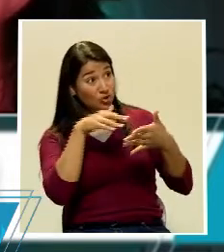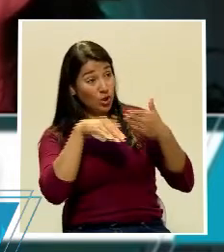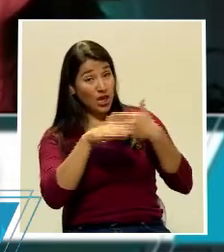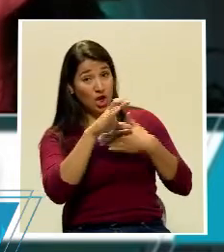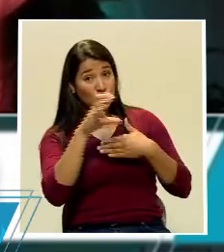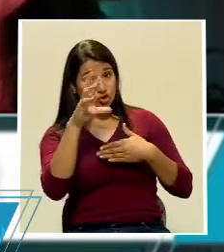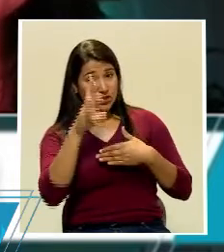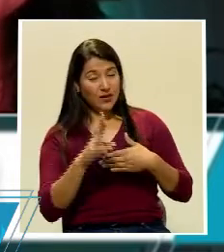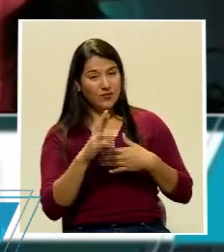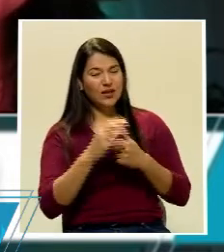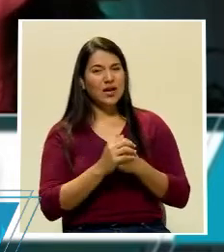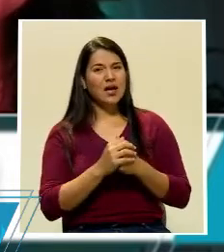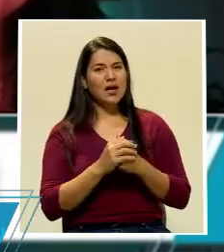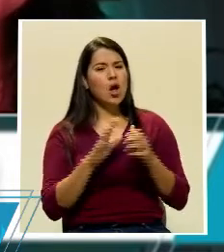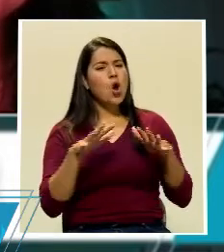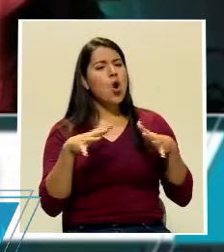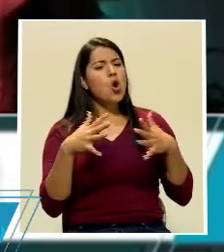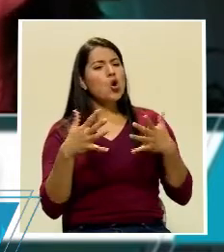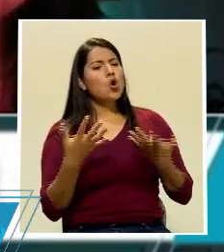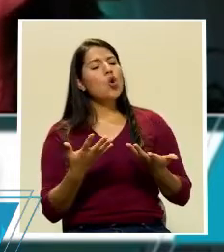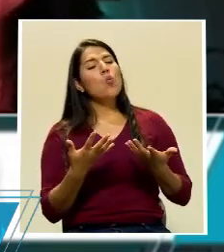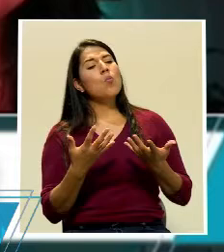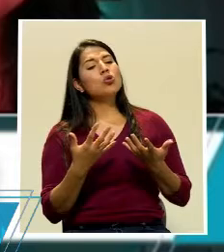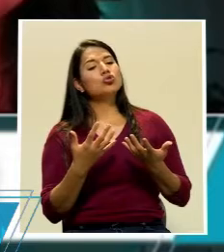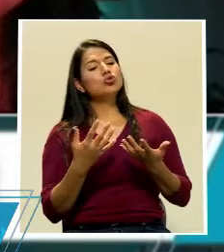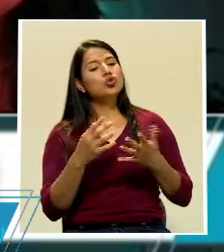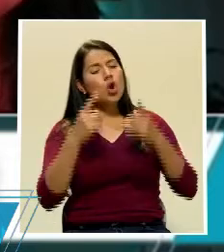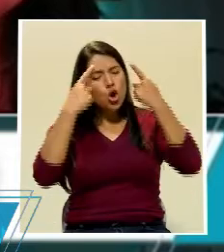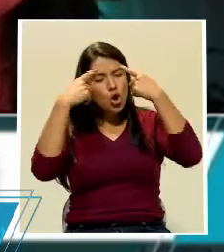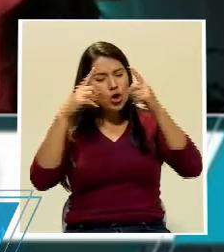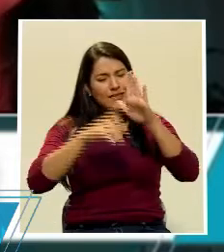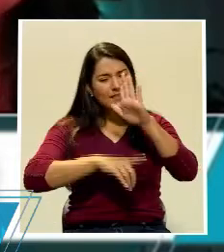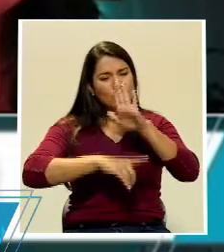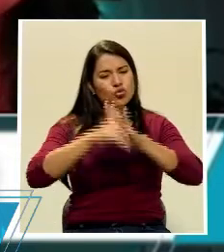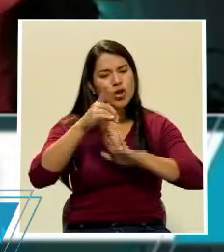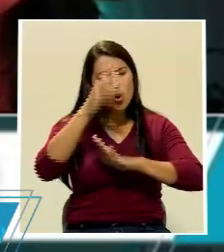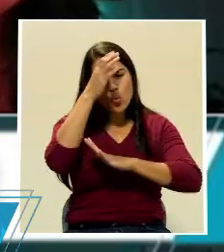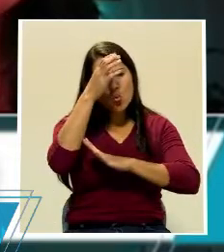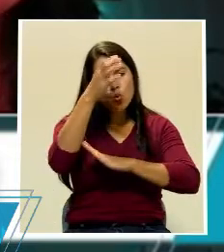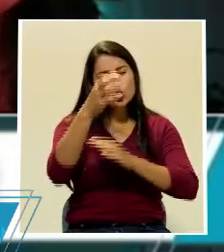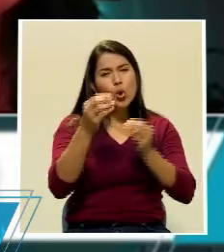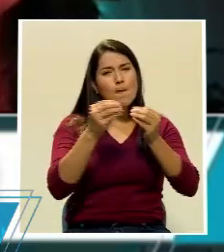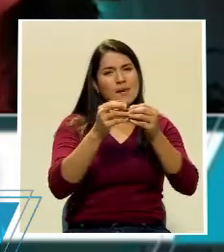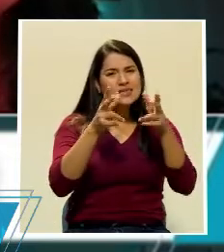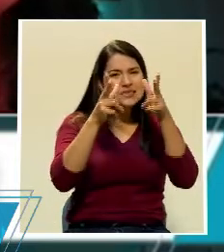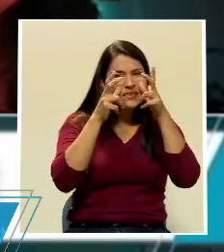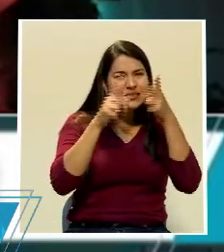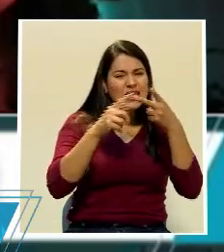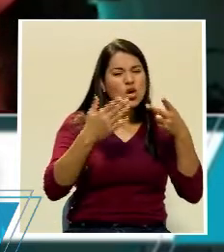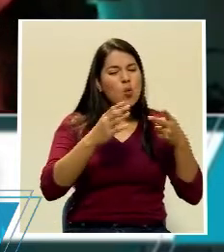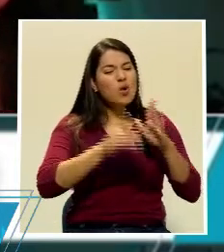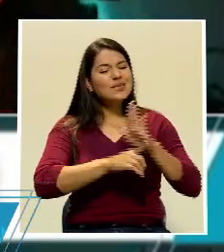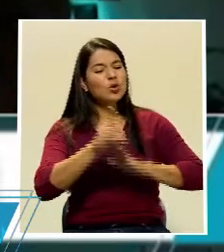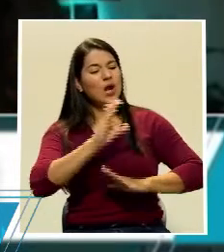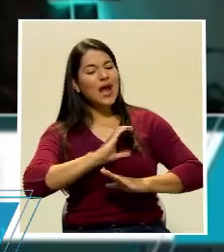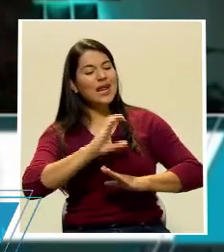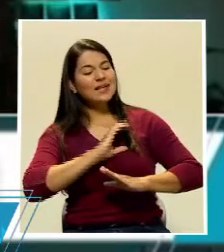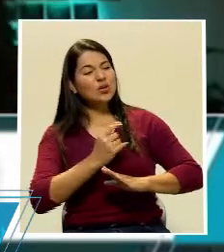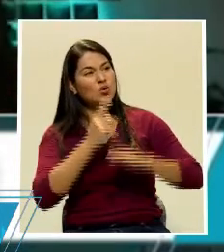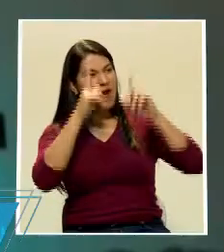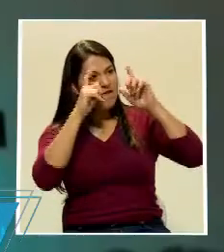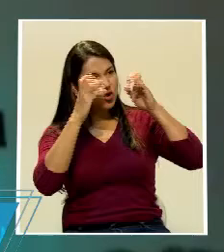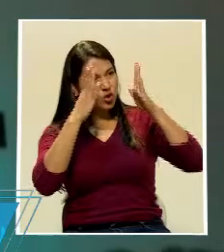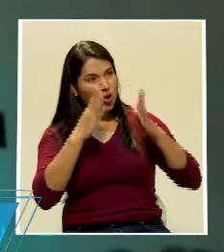se forma la cultura visual y también el carácter de una fotógrafa de prensa?